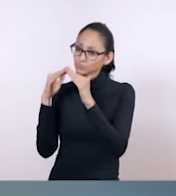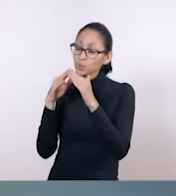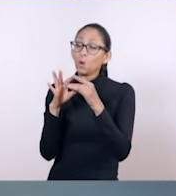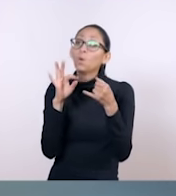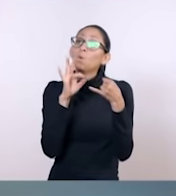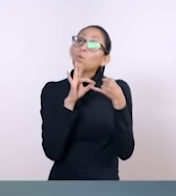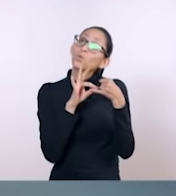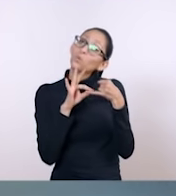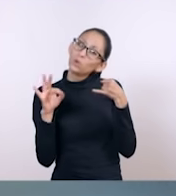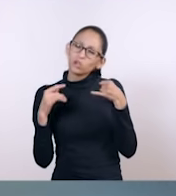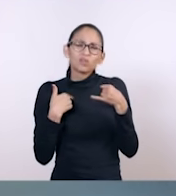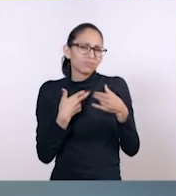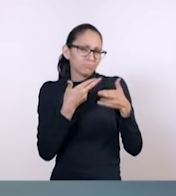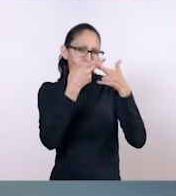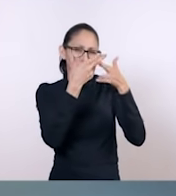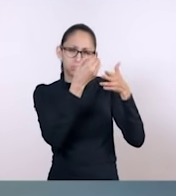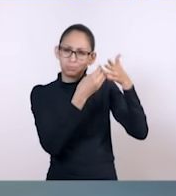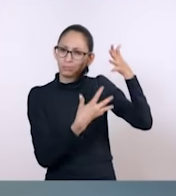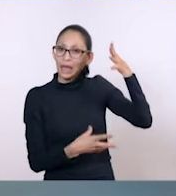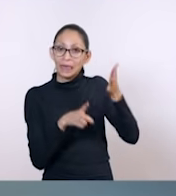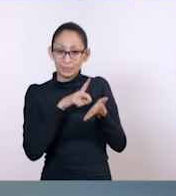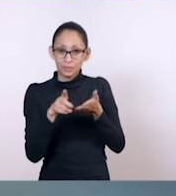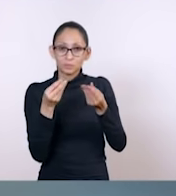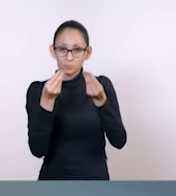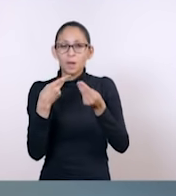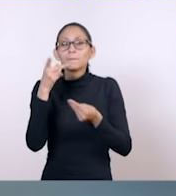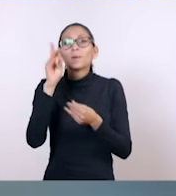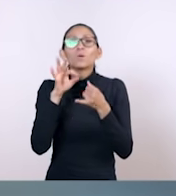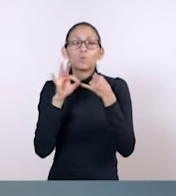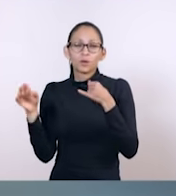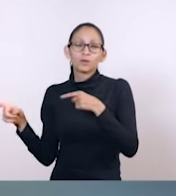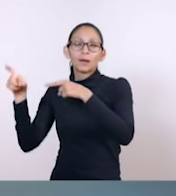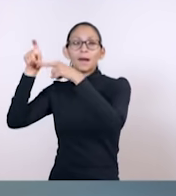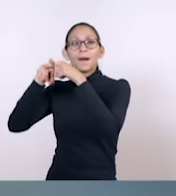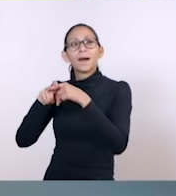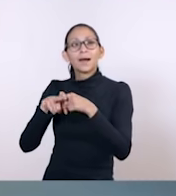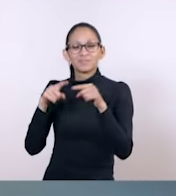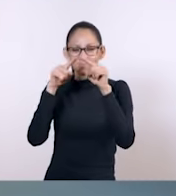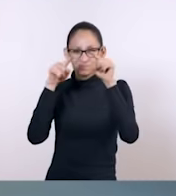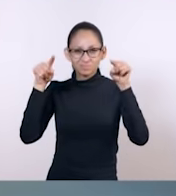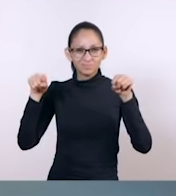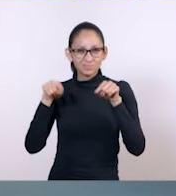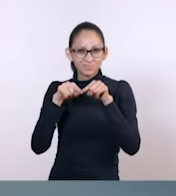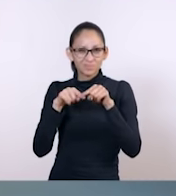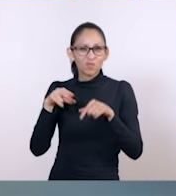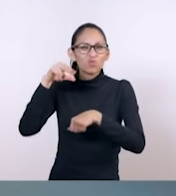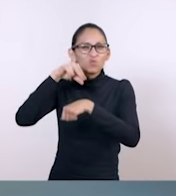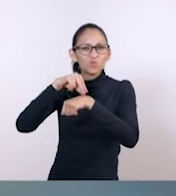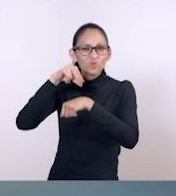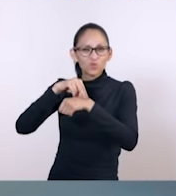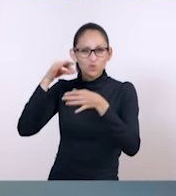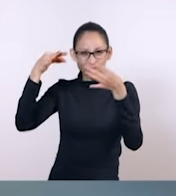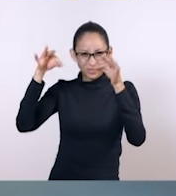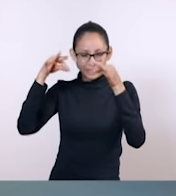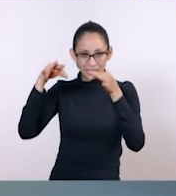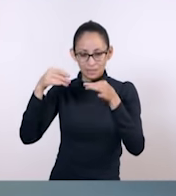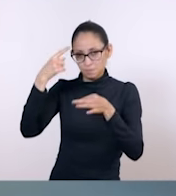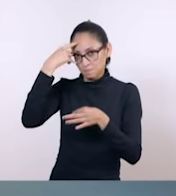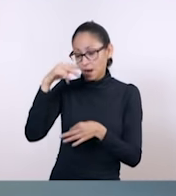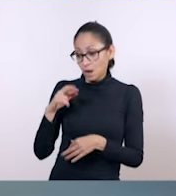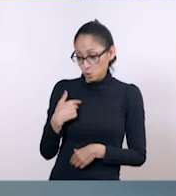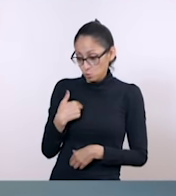yo sé que hay más derechos, pero voy a colgar mi cartilla de vacunación para recordar mi derecho a la salud.